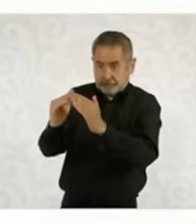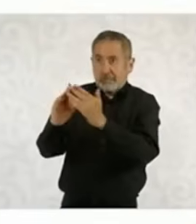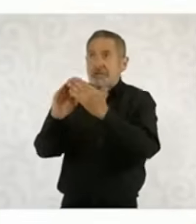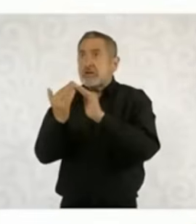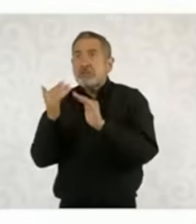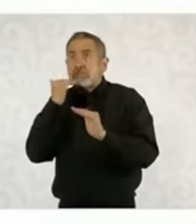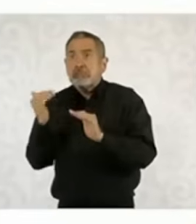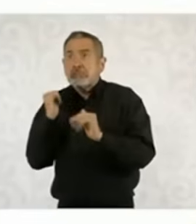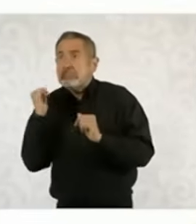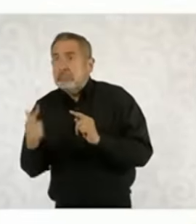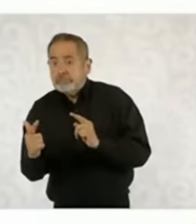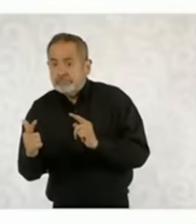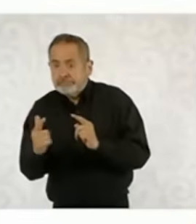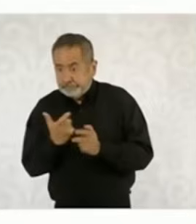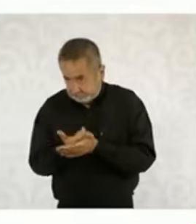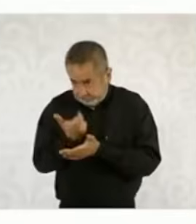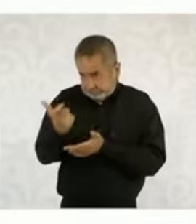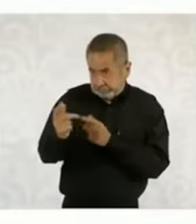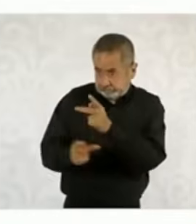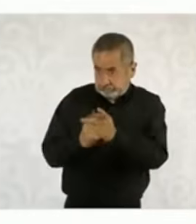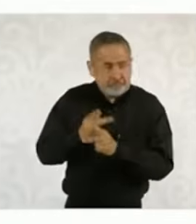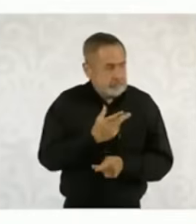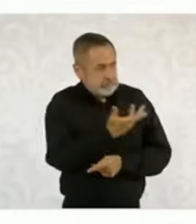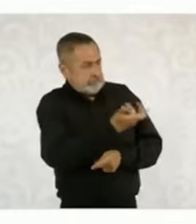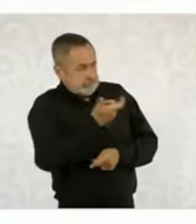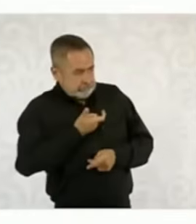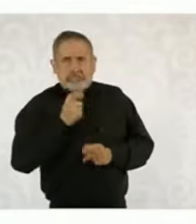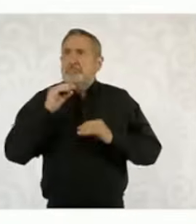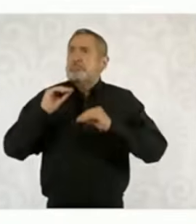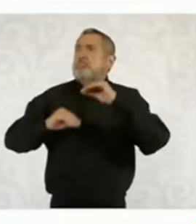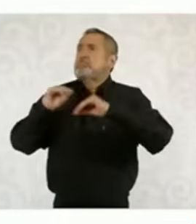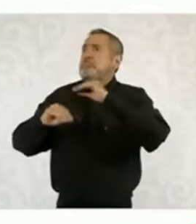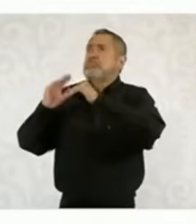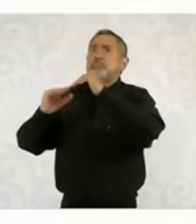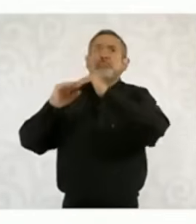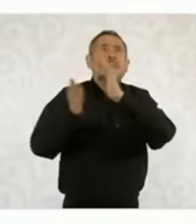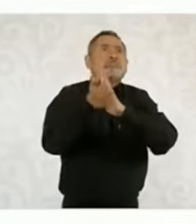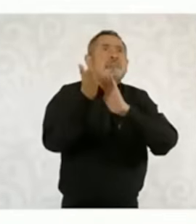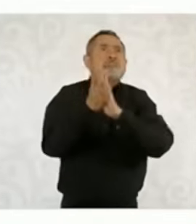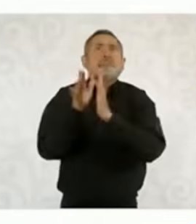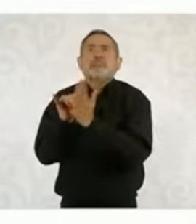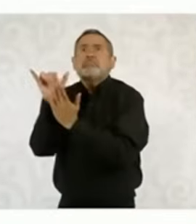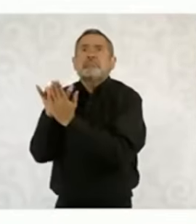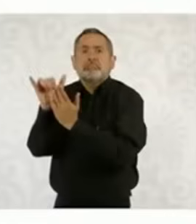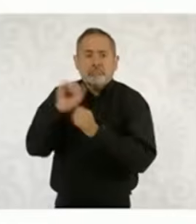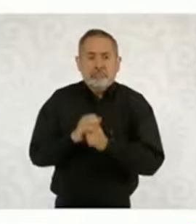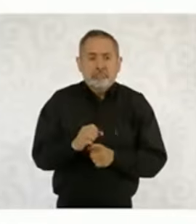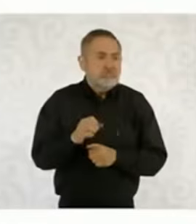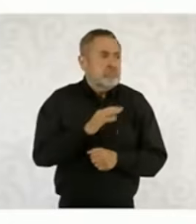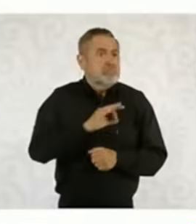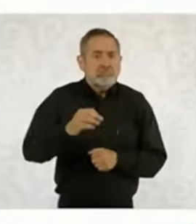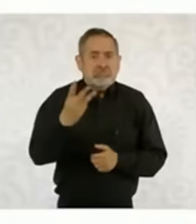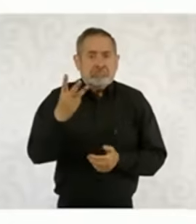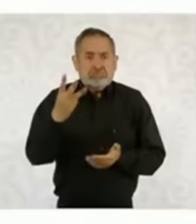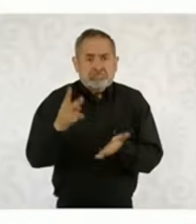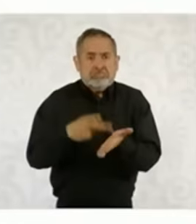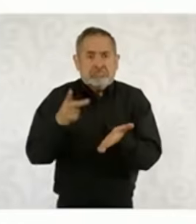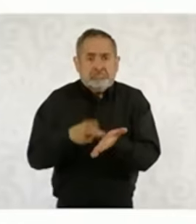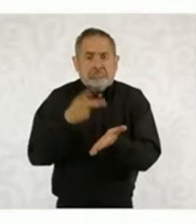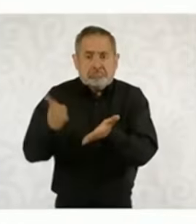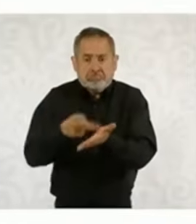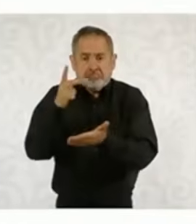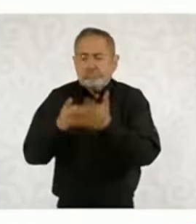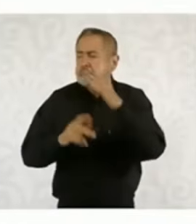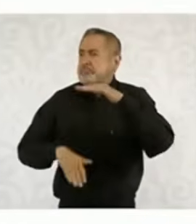vivienda, para rehabilitarla, para remodelarla. Este crédito se puede solicitar hasta 3 veces, tiene un